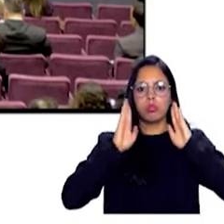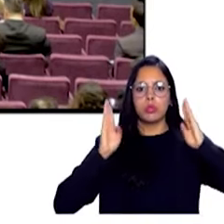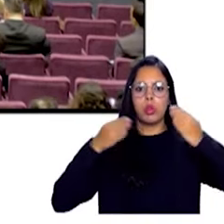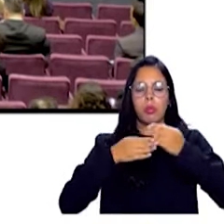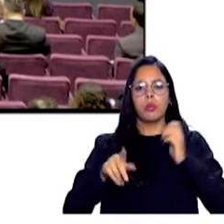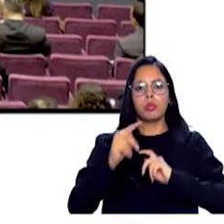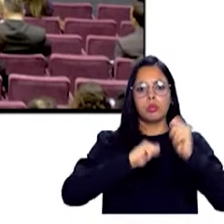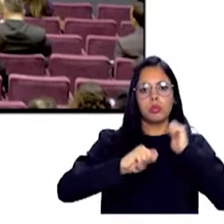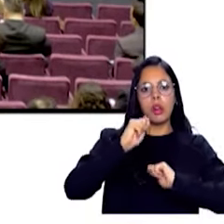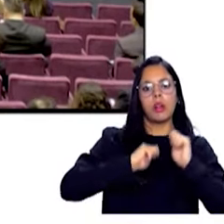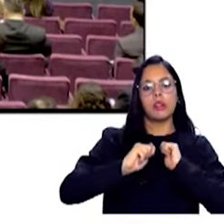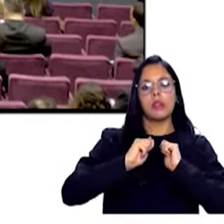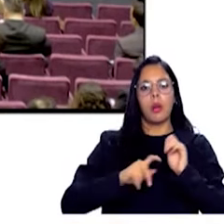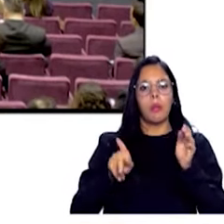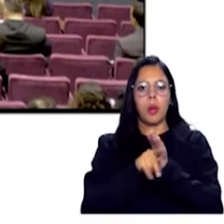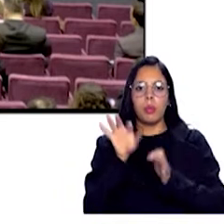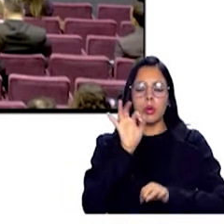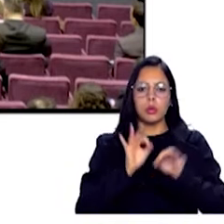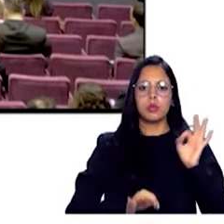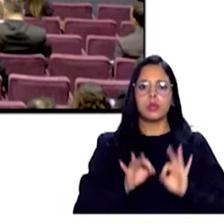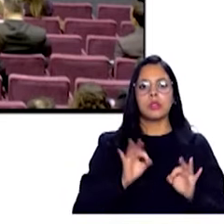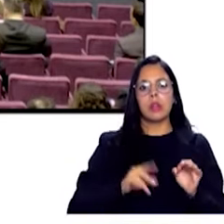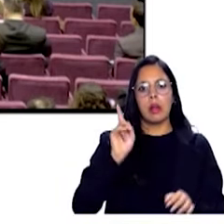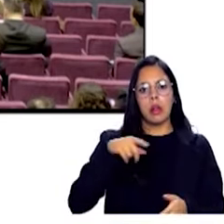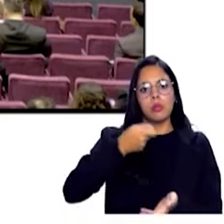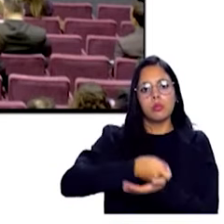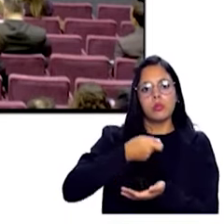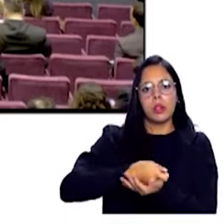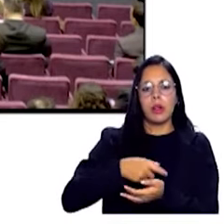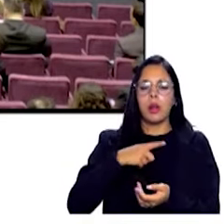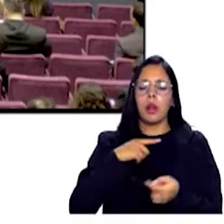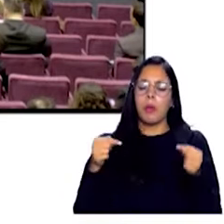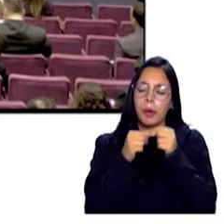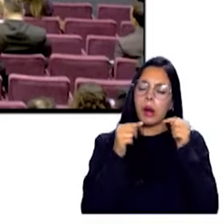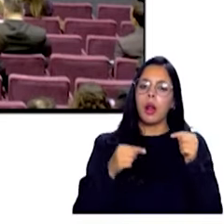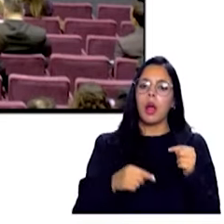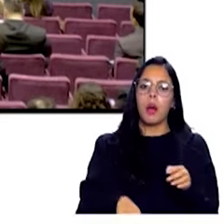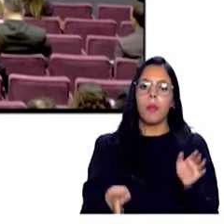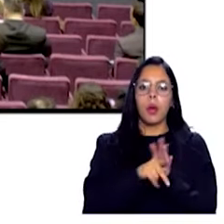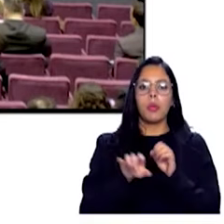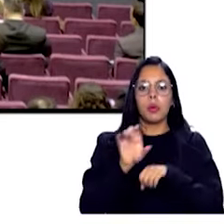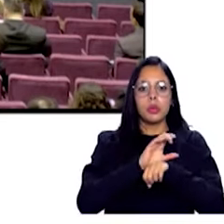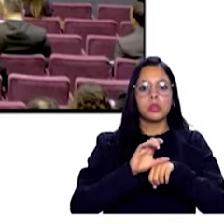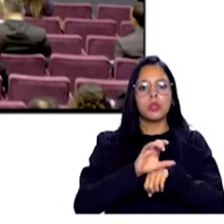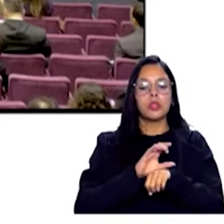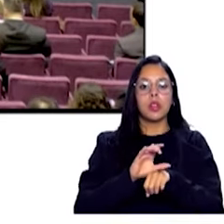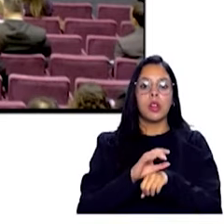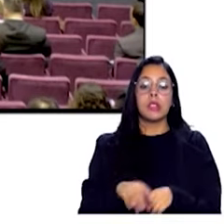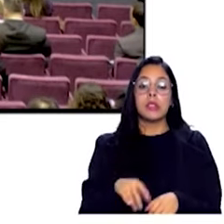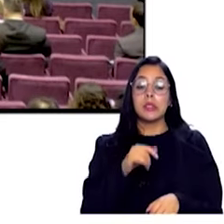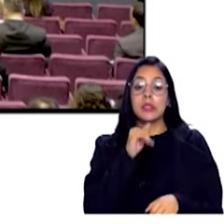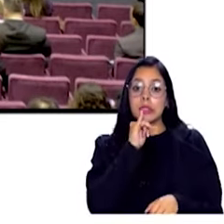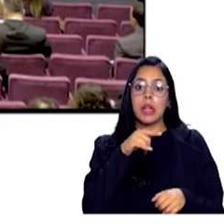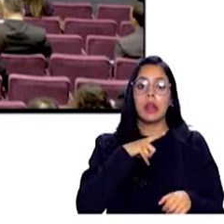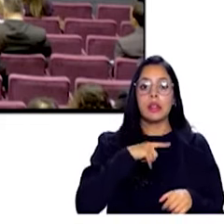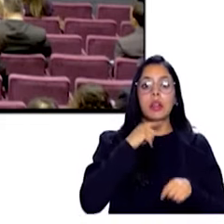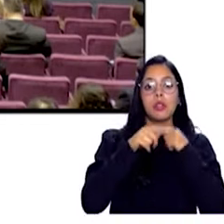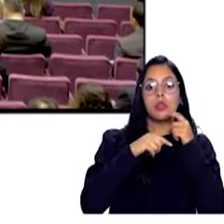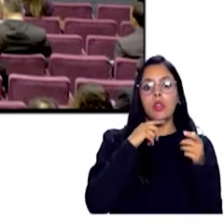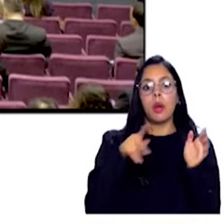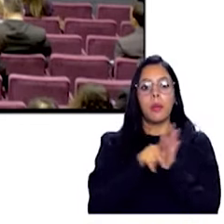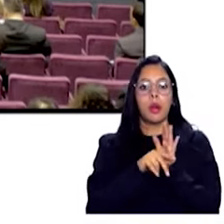obligado evidentemente a aplicar la constitución Y solo Cuando sobre si una le quebe aplicar Y